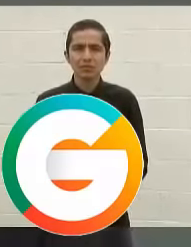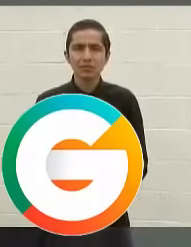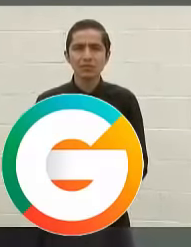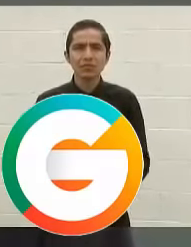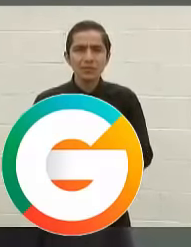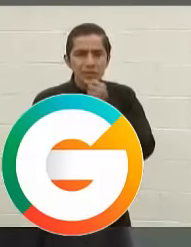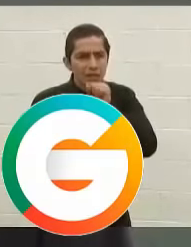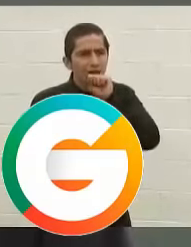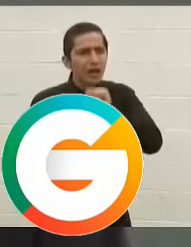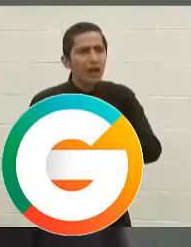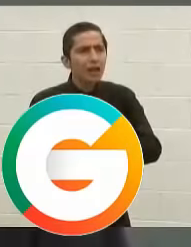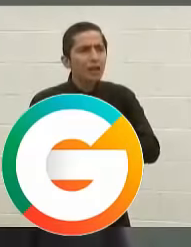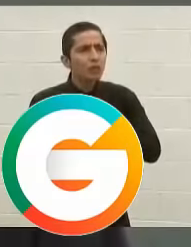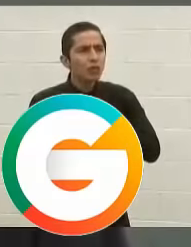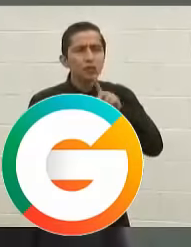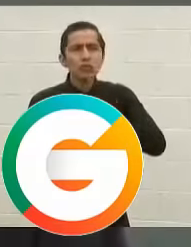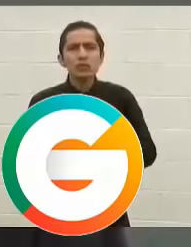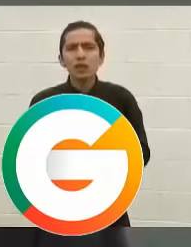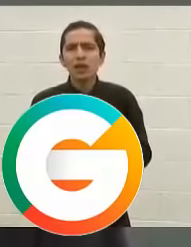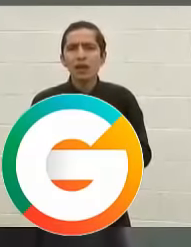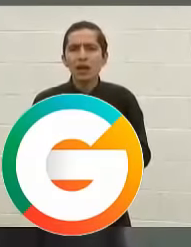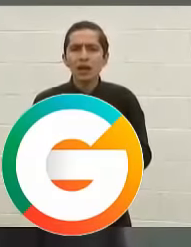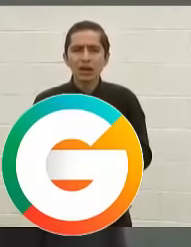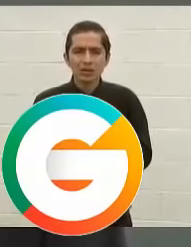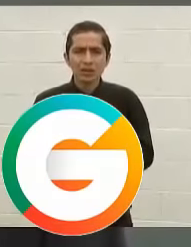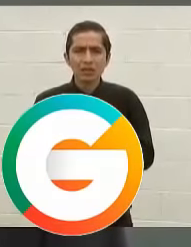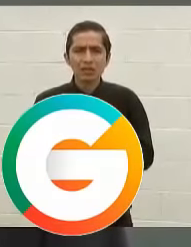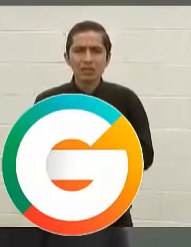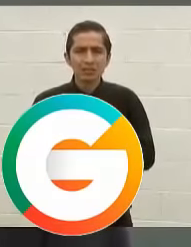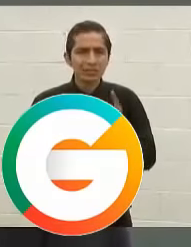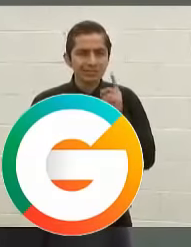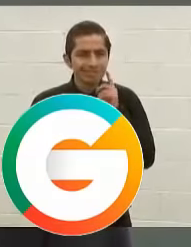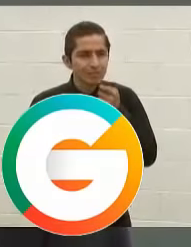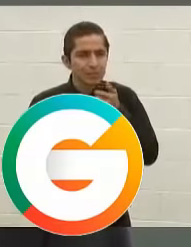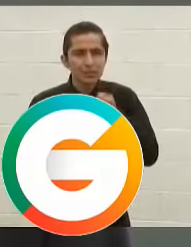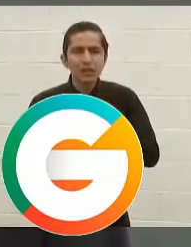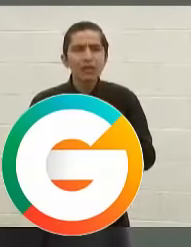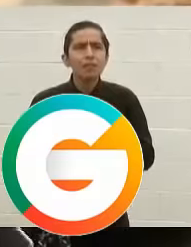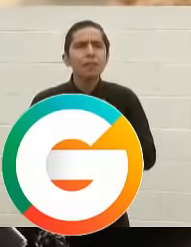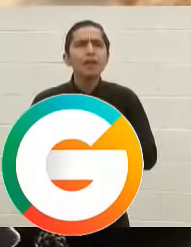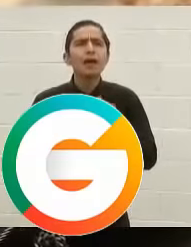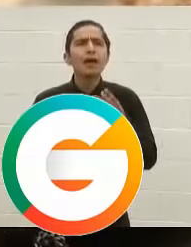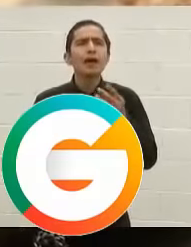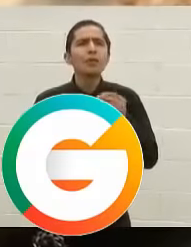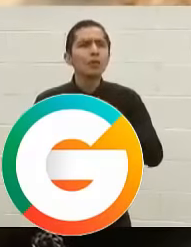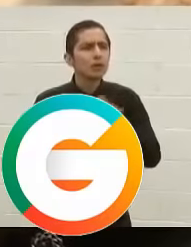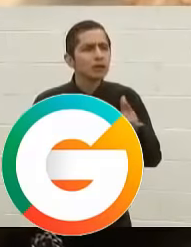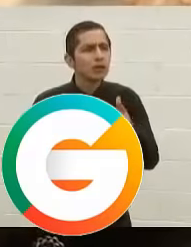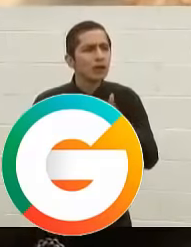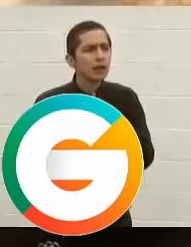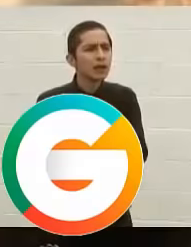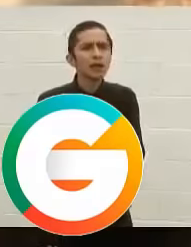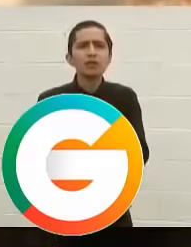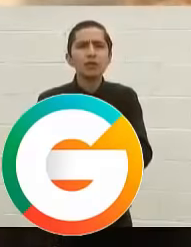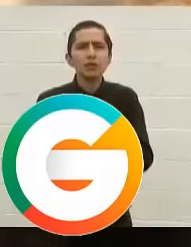Secretario, ¿qué tal? Buenos días. Vicente Gálvez, de TV Azteca. Preguntarle, o más bien si nos pudiera confirmar la versión